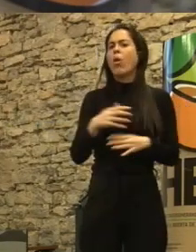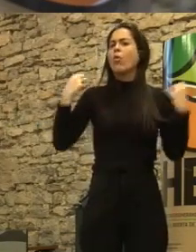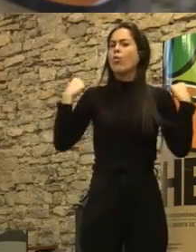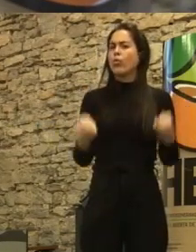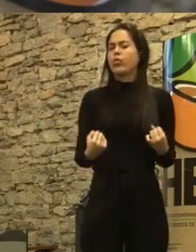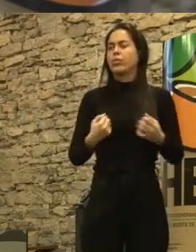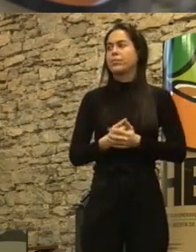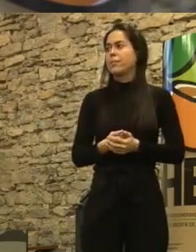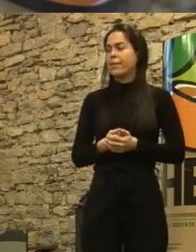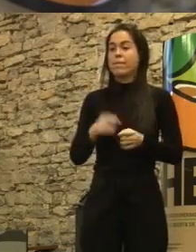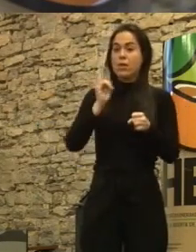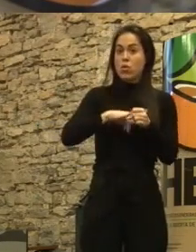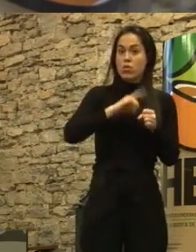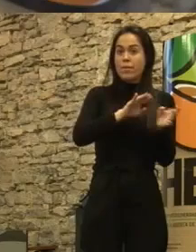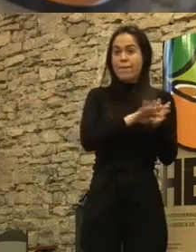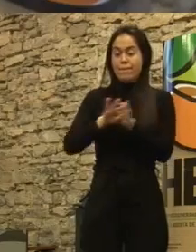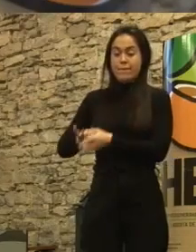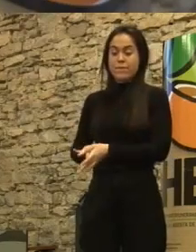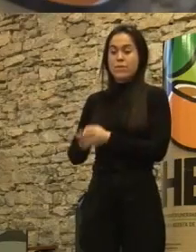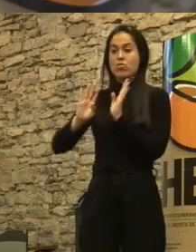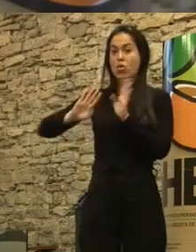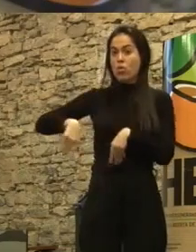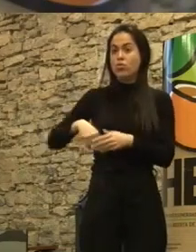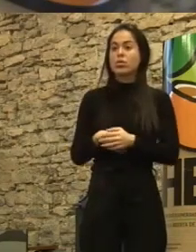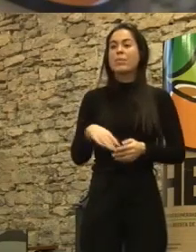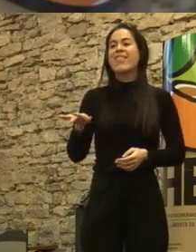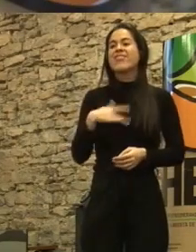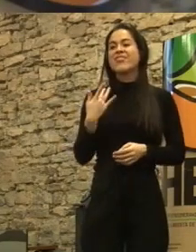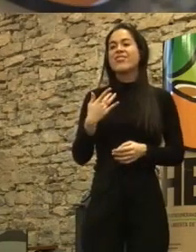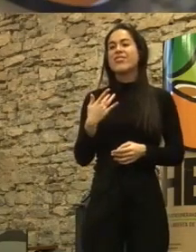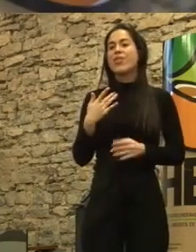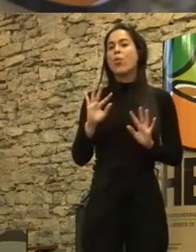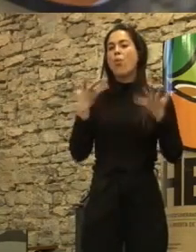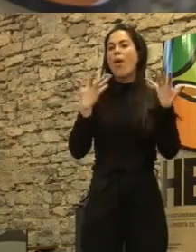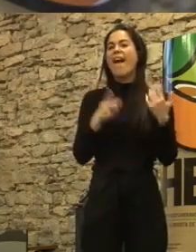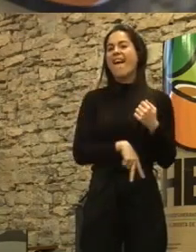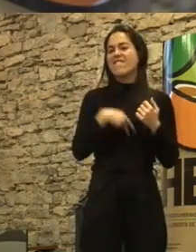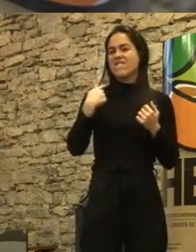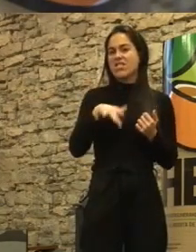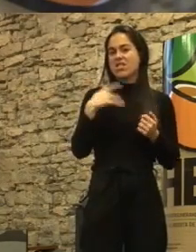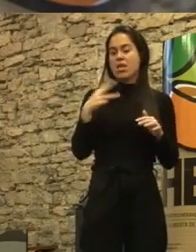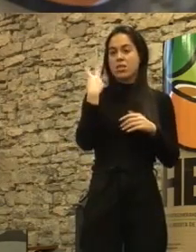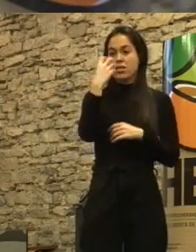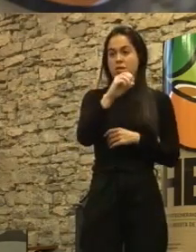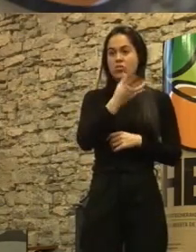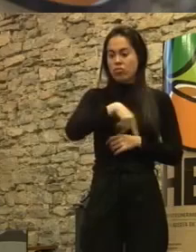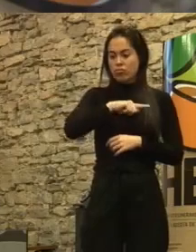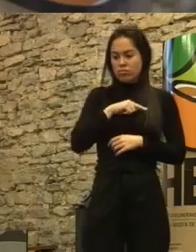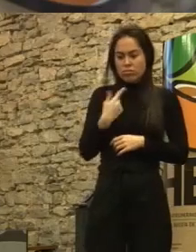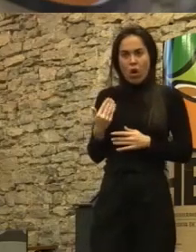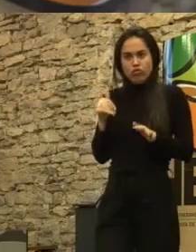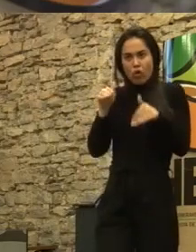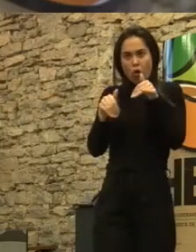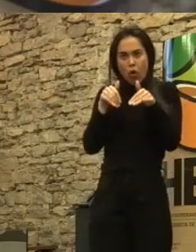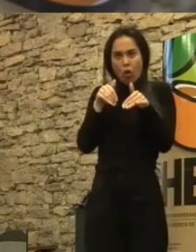potentes que las de los lunes, la última fue la de la huelga general del día 30. También aclaro que el movimiento pensionistas no convocó la huelga, el movimiento